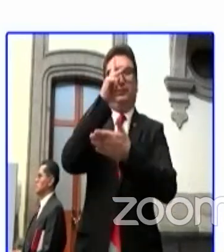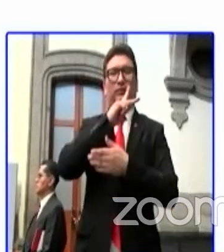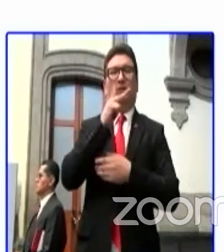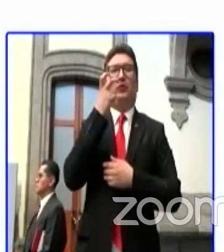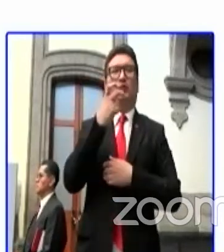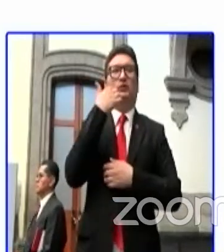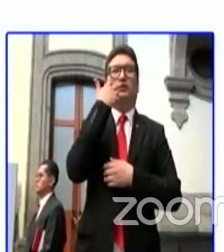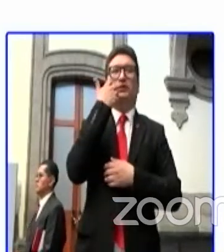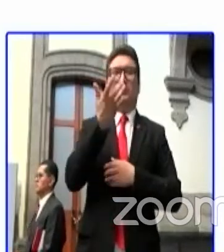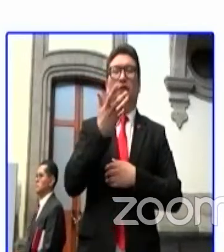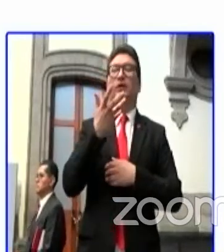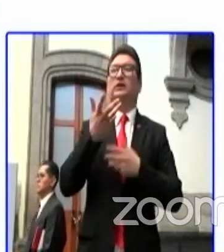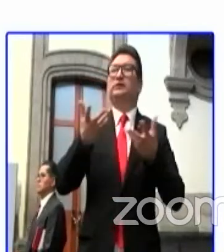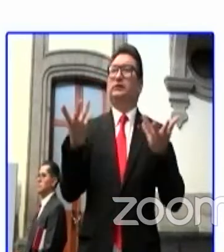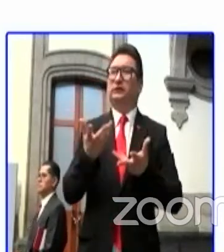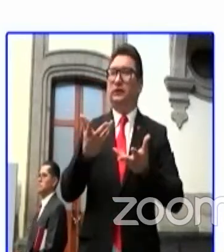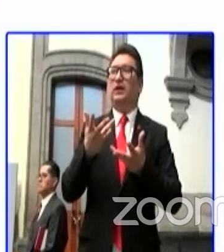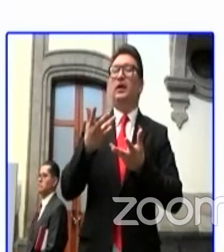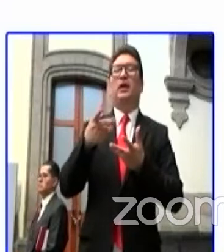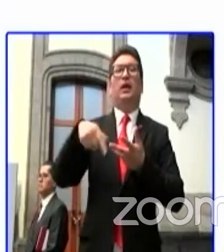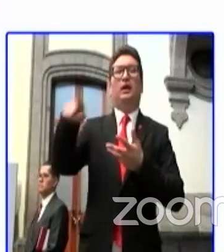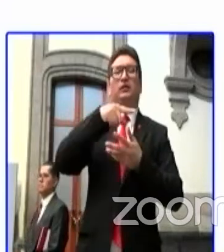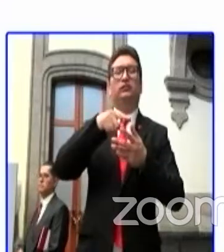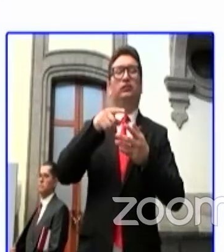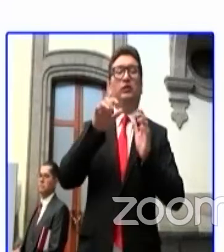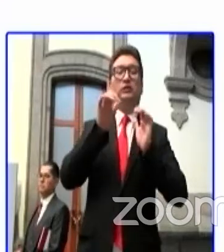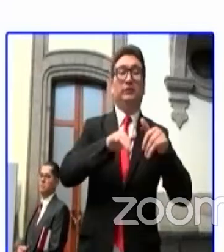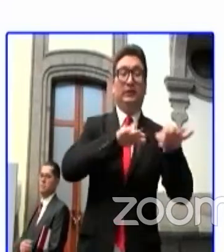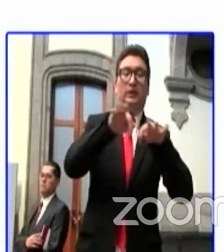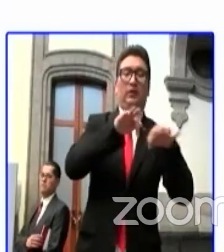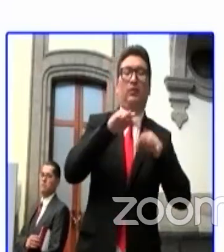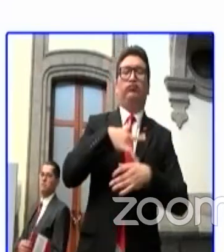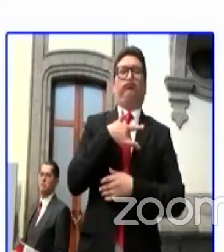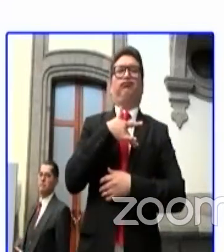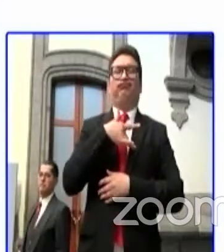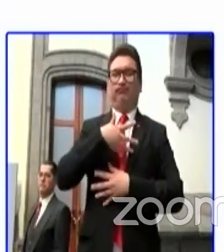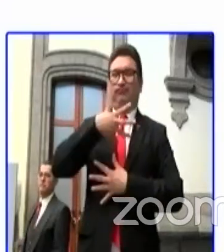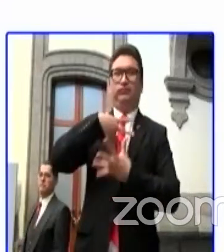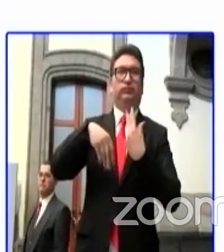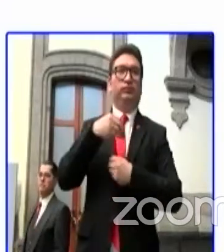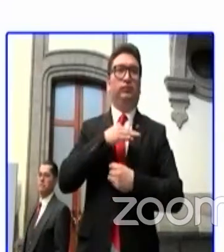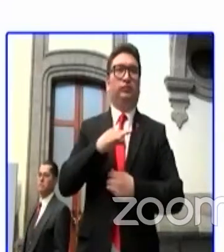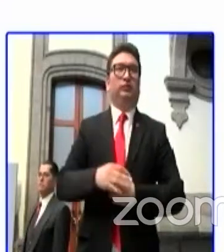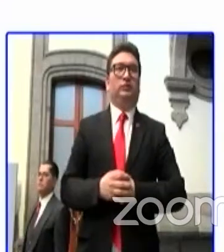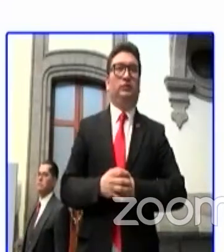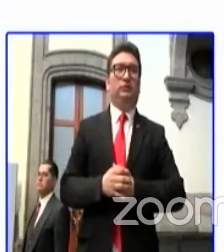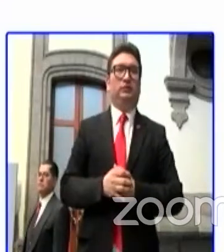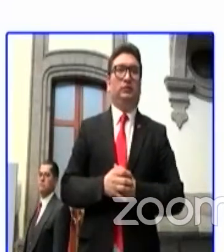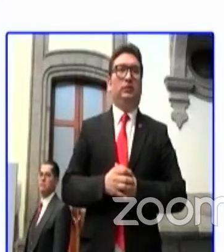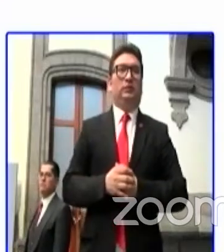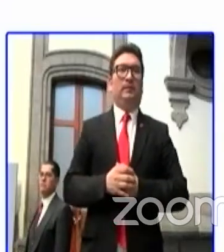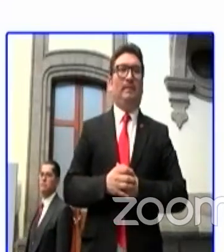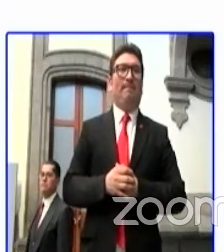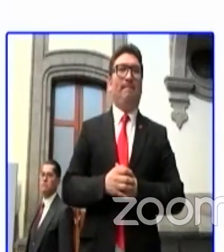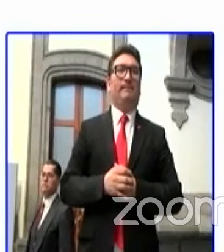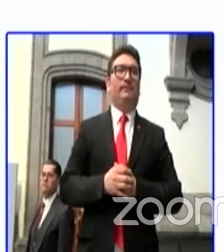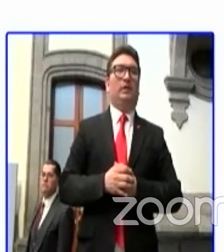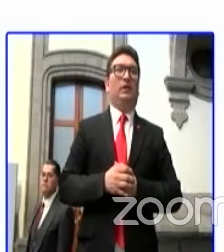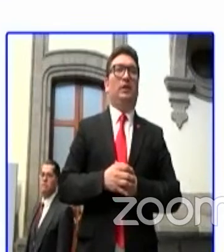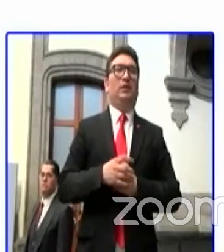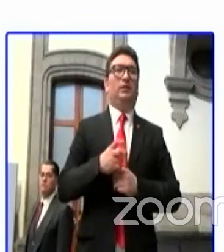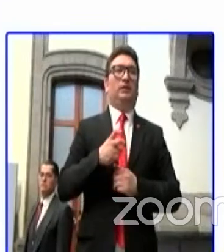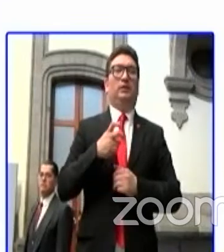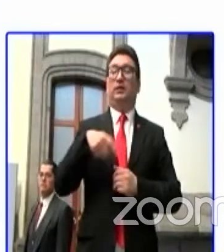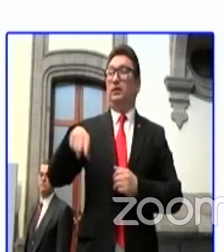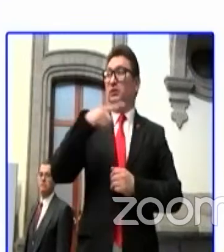queremos que sea este mercado laboral más sensible y que abrace a la diversidad y tome como bandera la inclusión